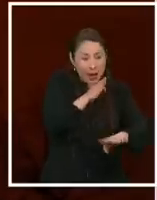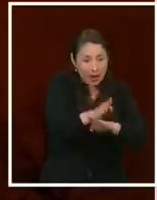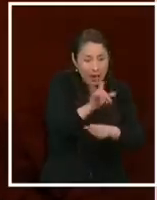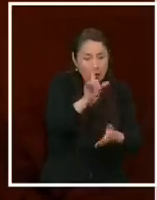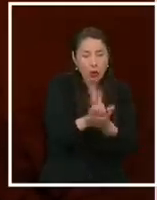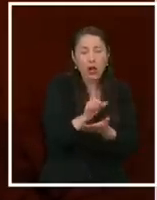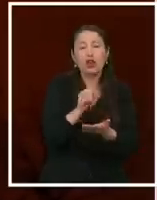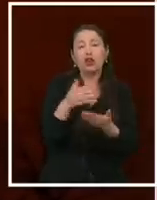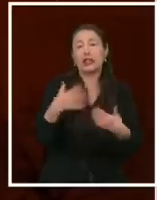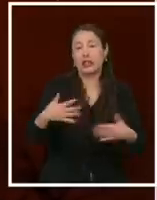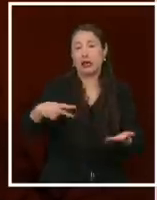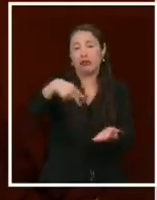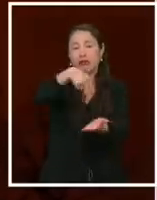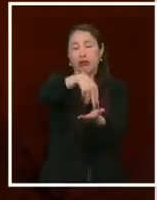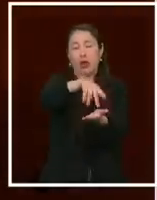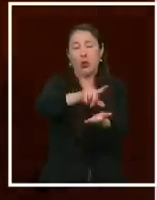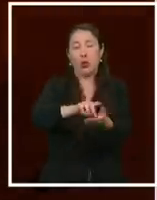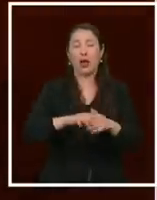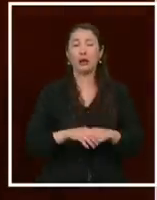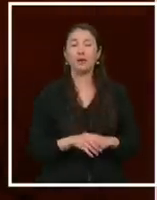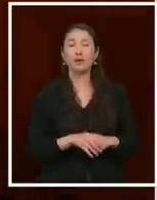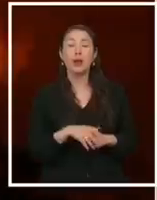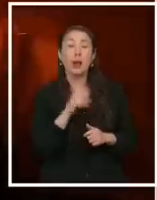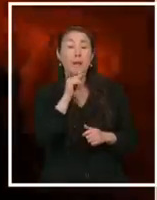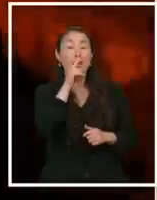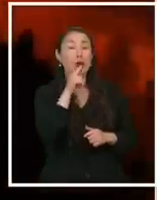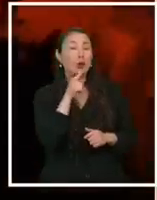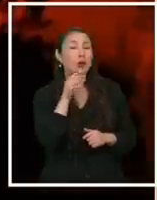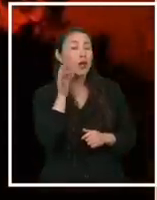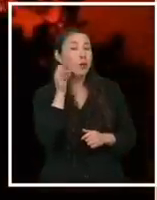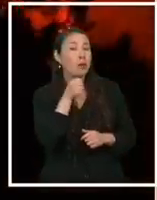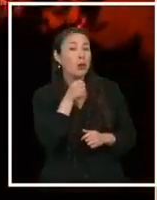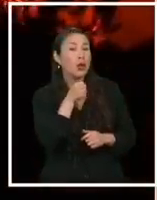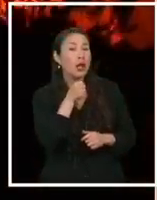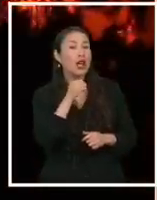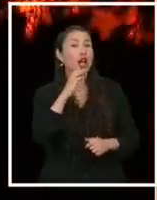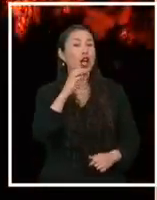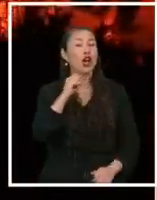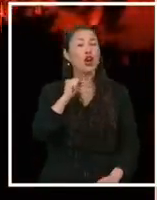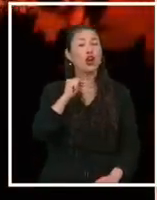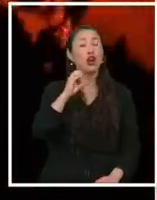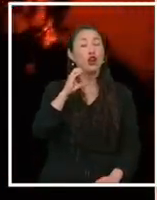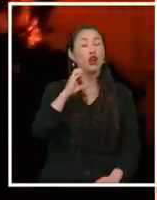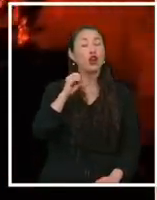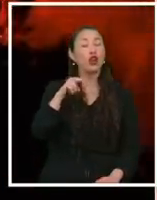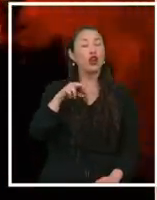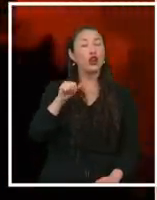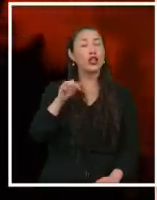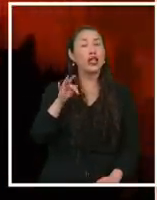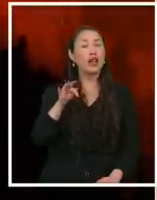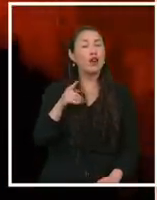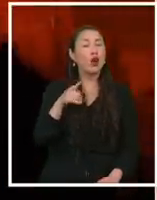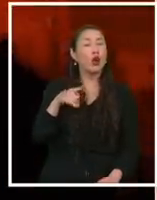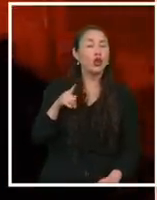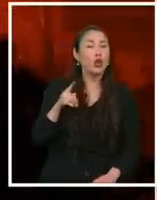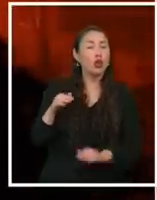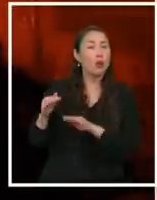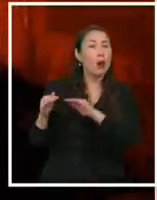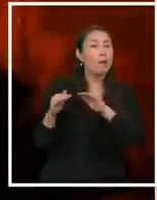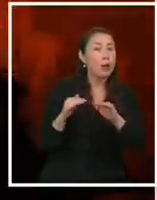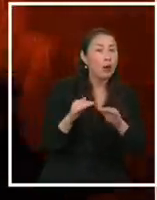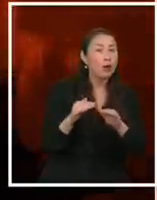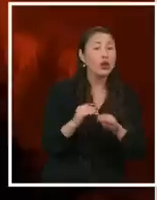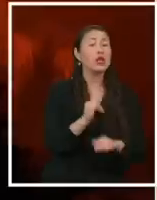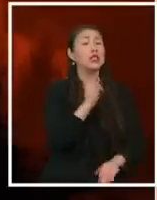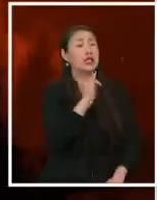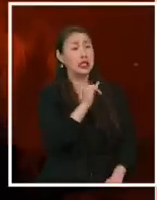en el incendio. ¿Hay un número respecto a las brigadas de CONAF que se han sumado de otros puntos del país para venir a combatir este incendio? Sí, tenemos brigadas